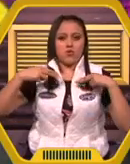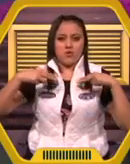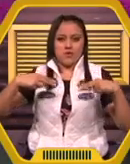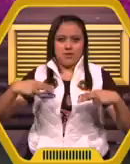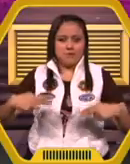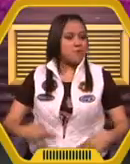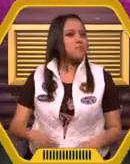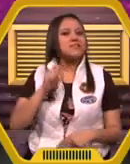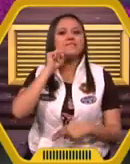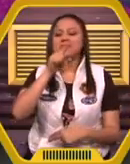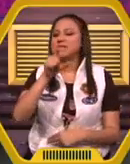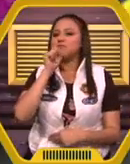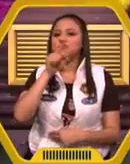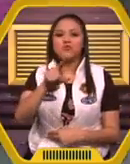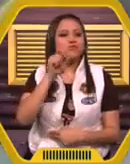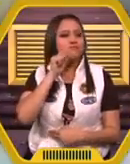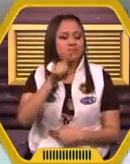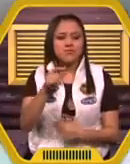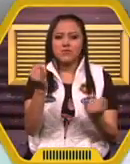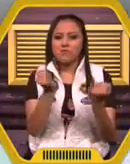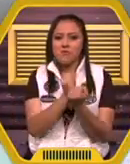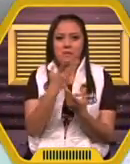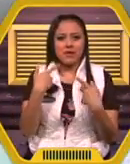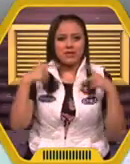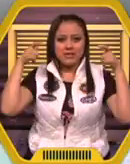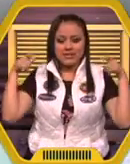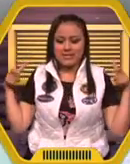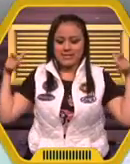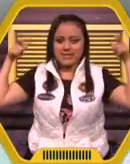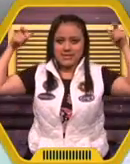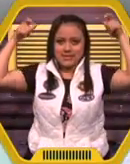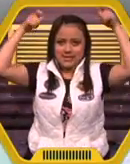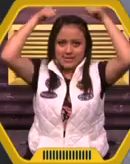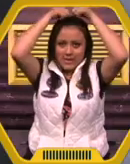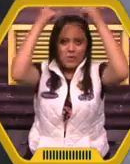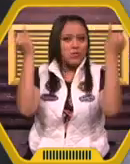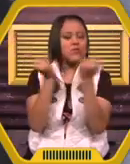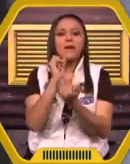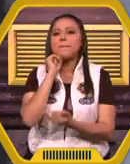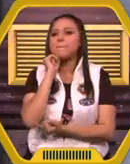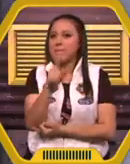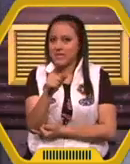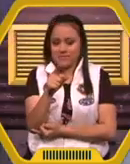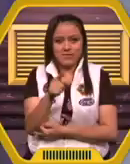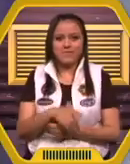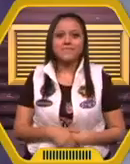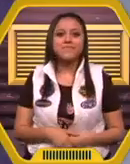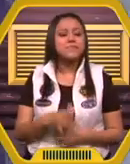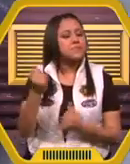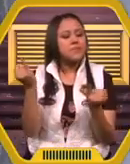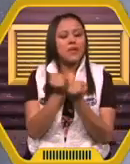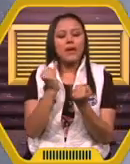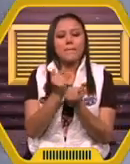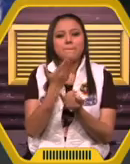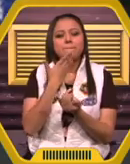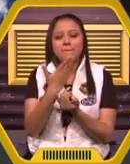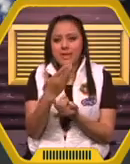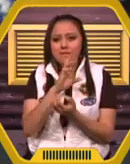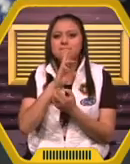forma que lucen los uniformes de los astronautas, con los parches hechos con la misma